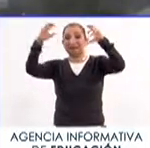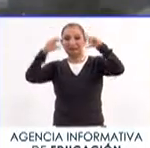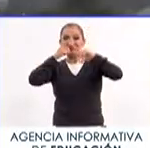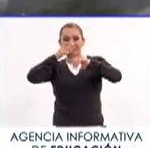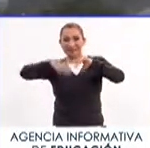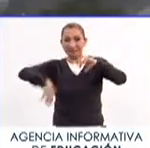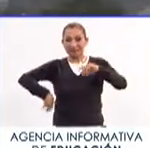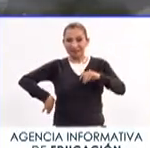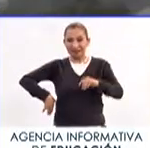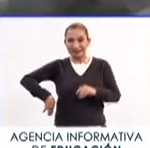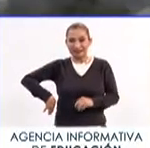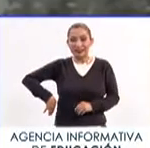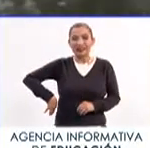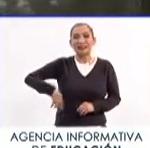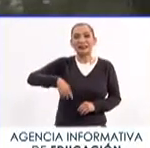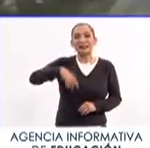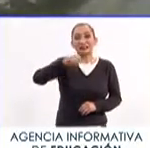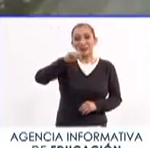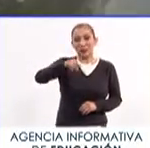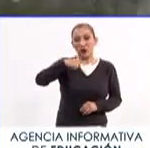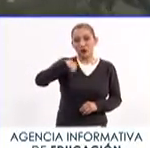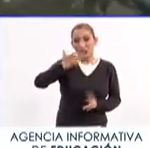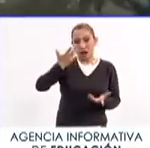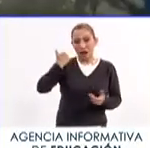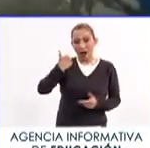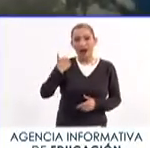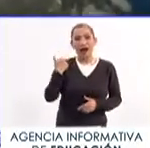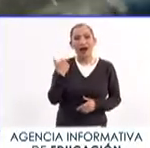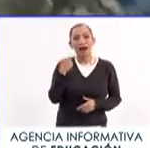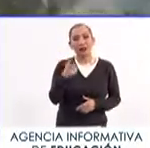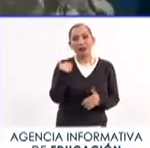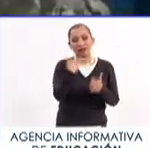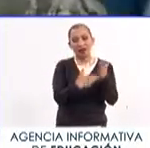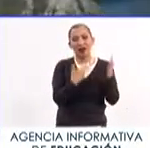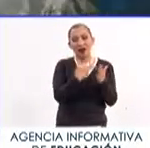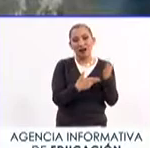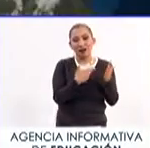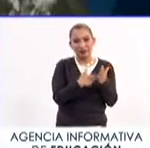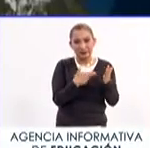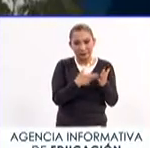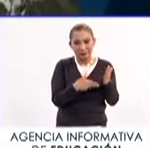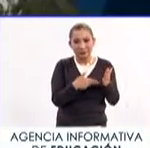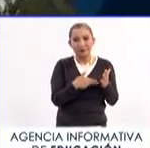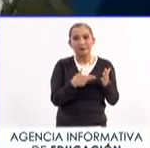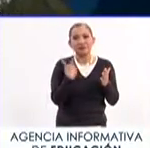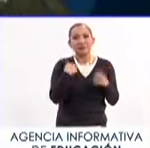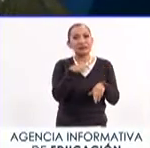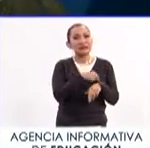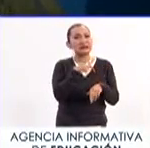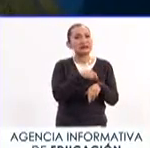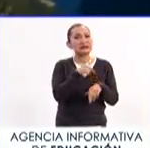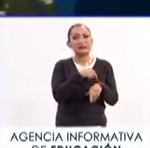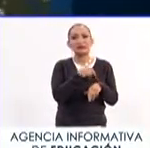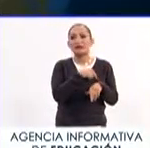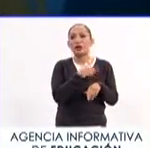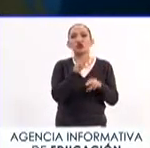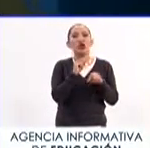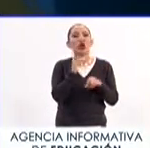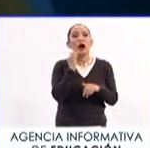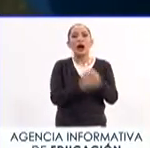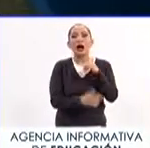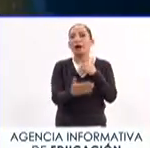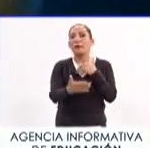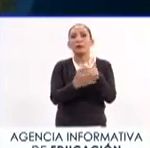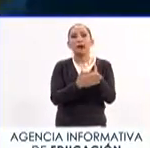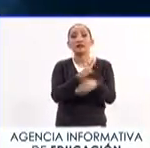decía, justamente como estaba ayer en un taller, el tiempo no es que se esté acabando, es